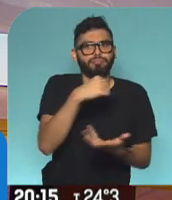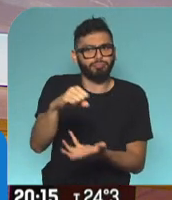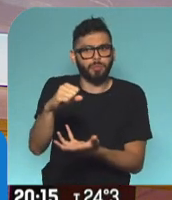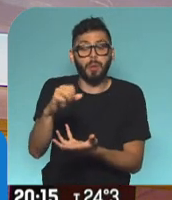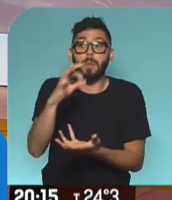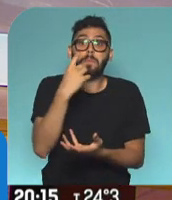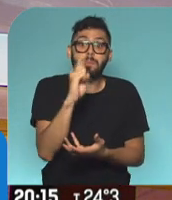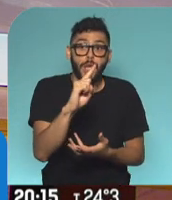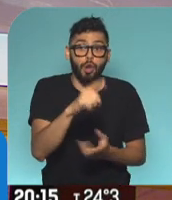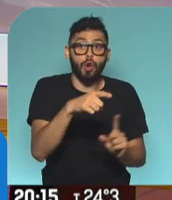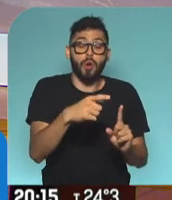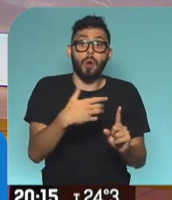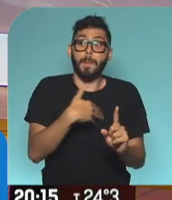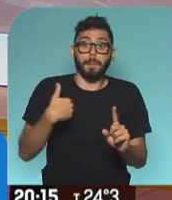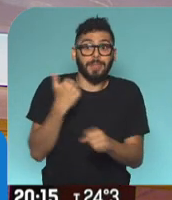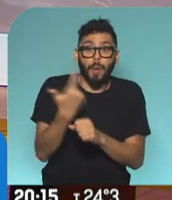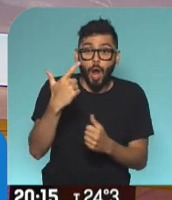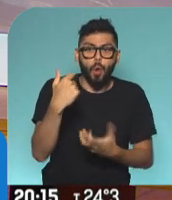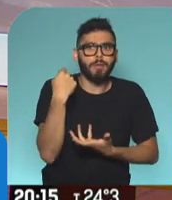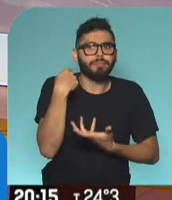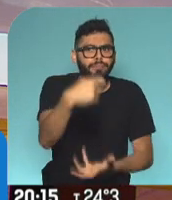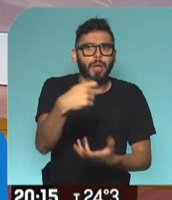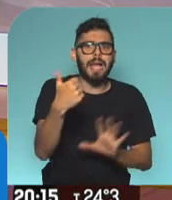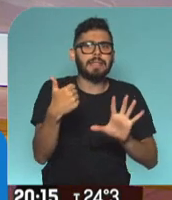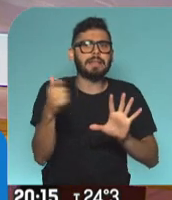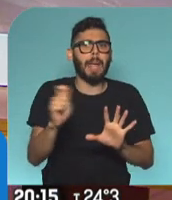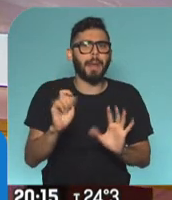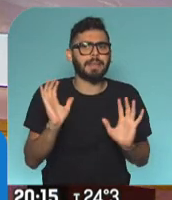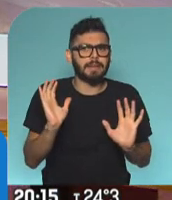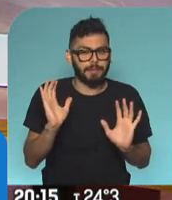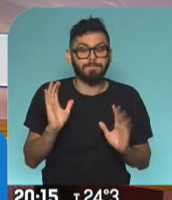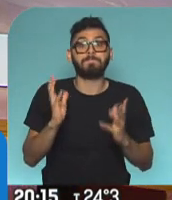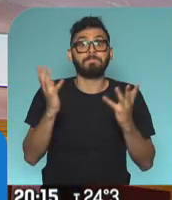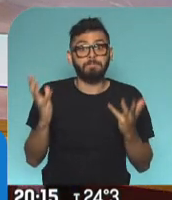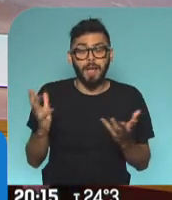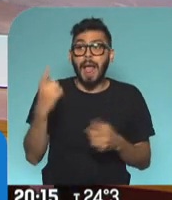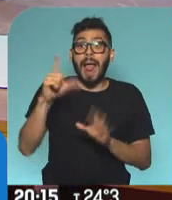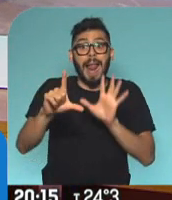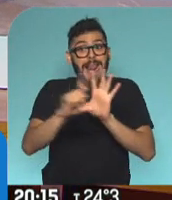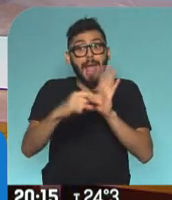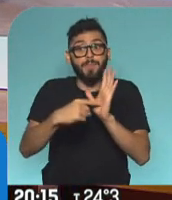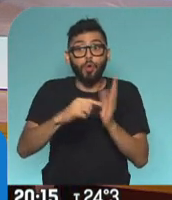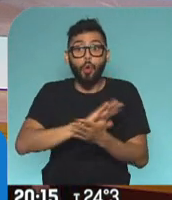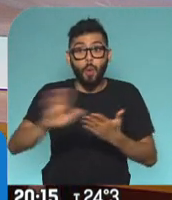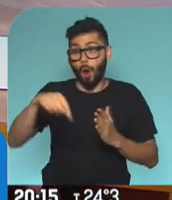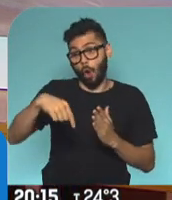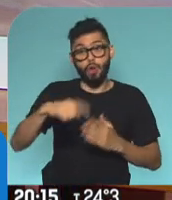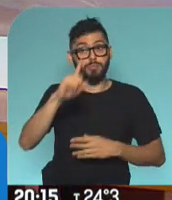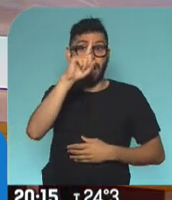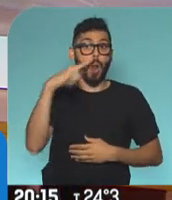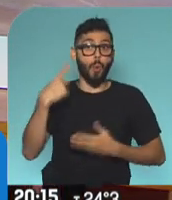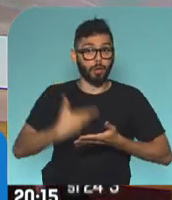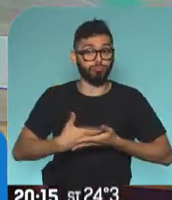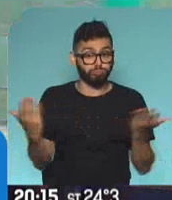desocupadas esa asignación era de seis meses entonces lo primero que hacemos con esta nueva ley que hoy promulgó el presidente la nación alberto